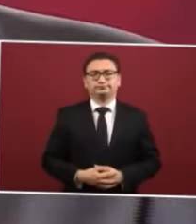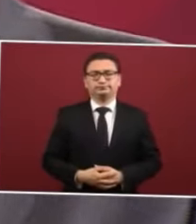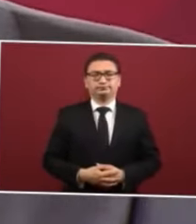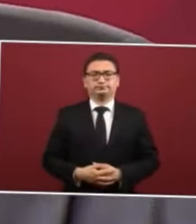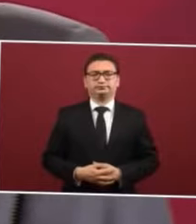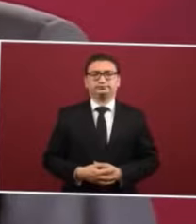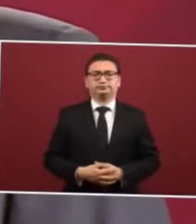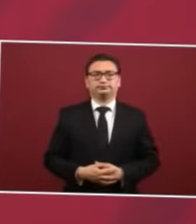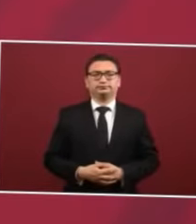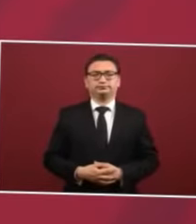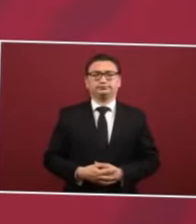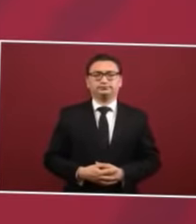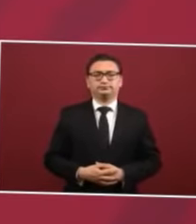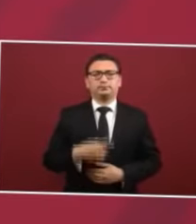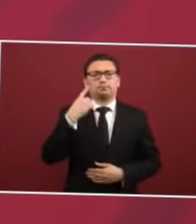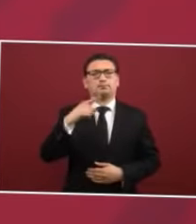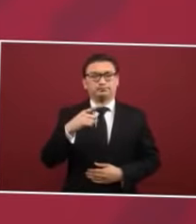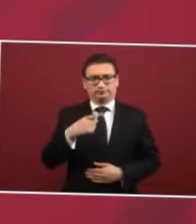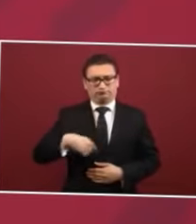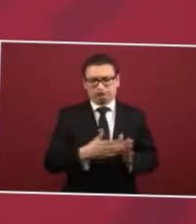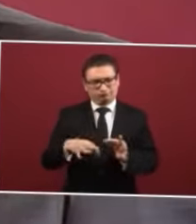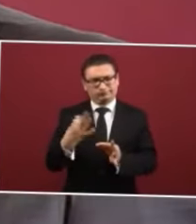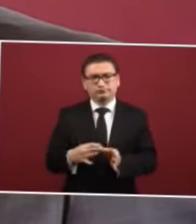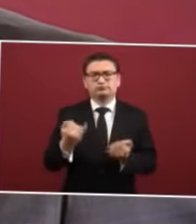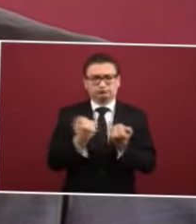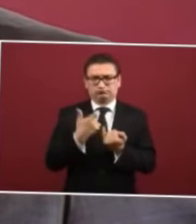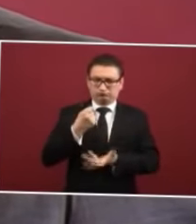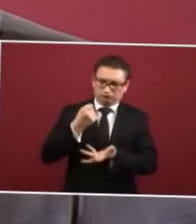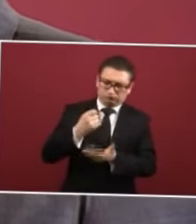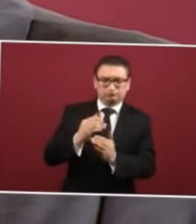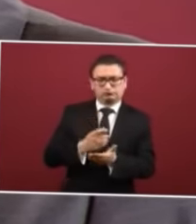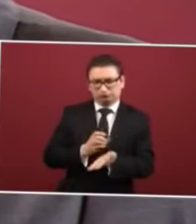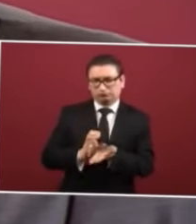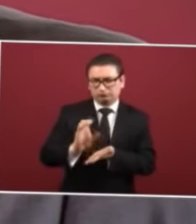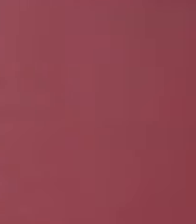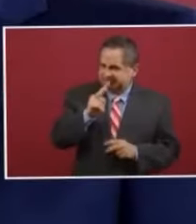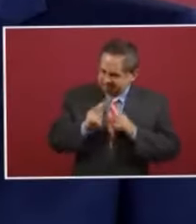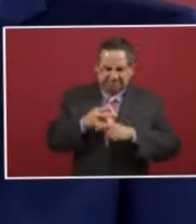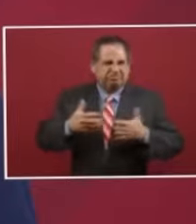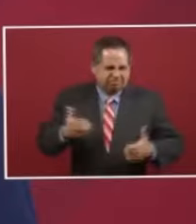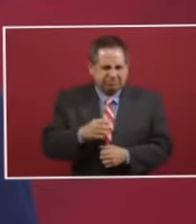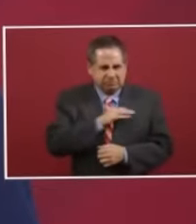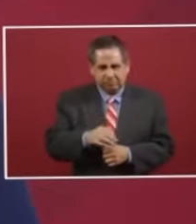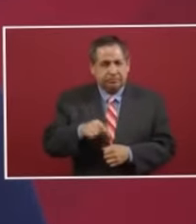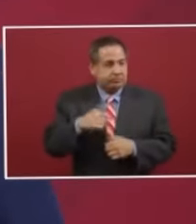para que salga en tiempo, y con este presupuesto necesitamos hacerla nosotros.